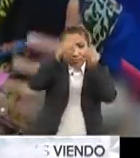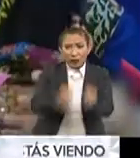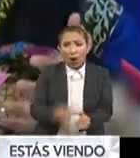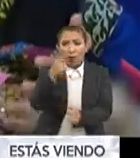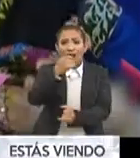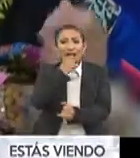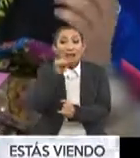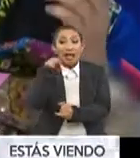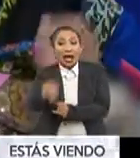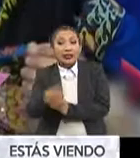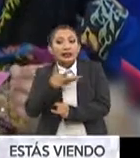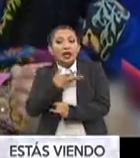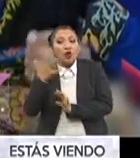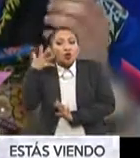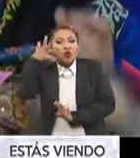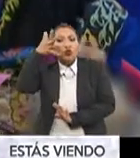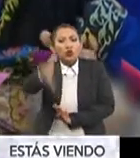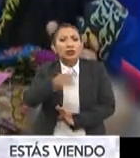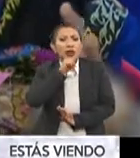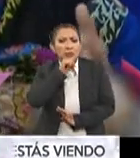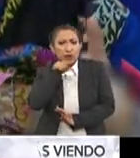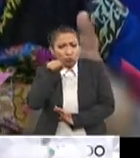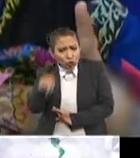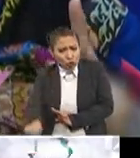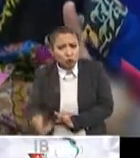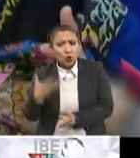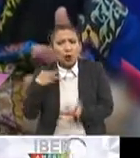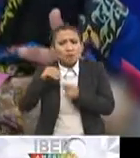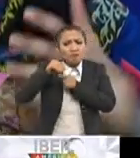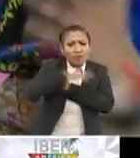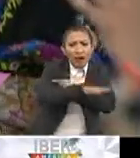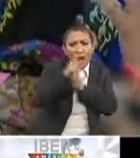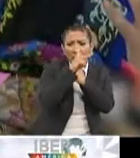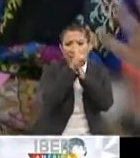She's going to have a future, but you're also impacting